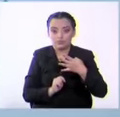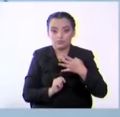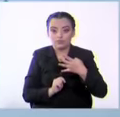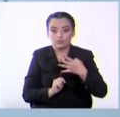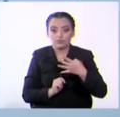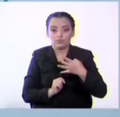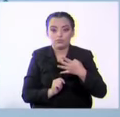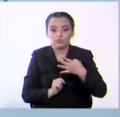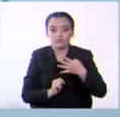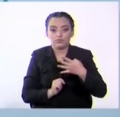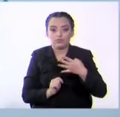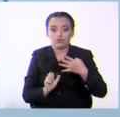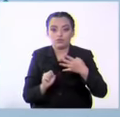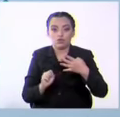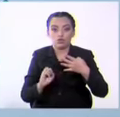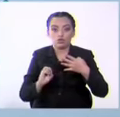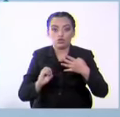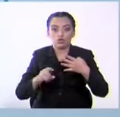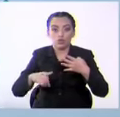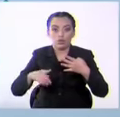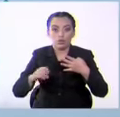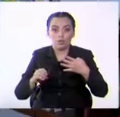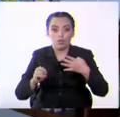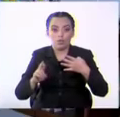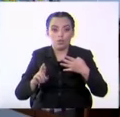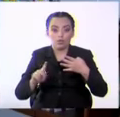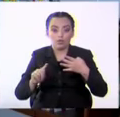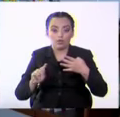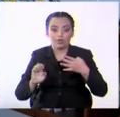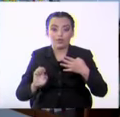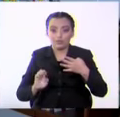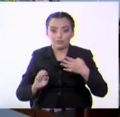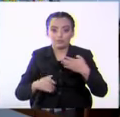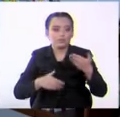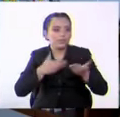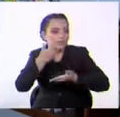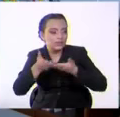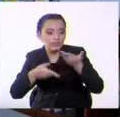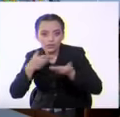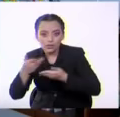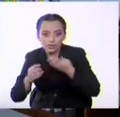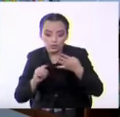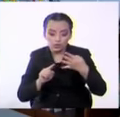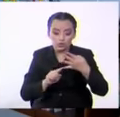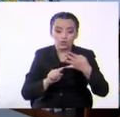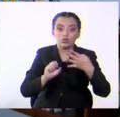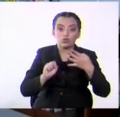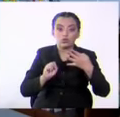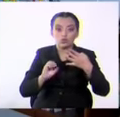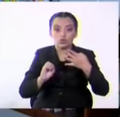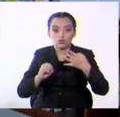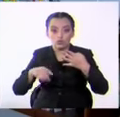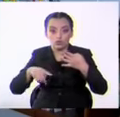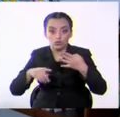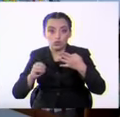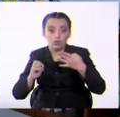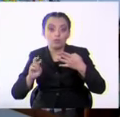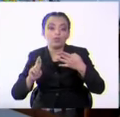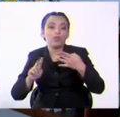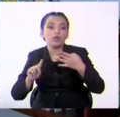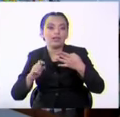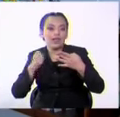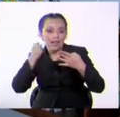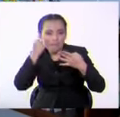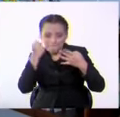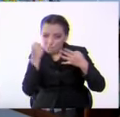el soporte. Los servicios ecosistémicos de soporte son los más importantes en realidad, debido